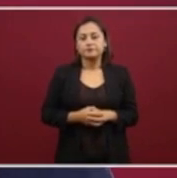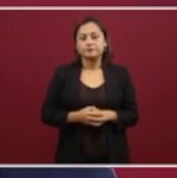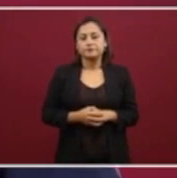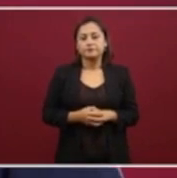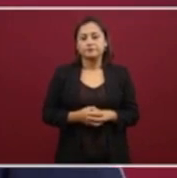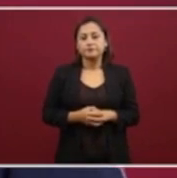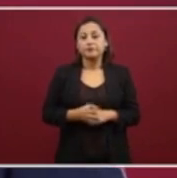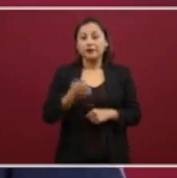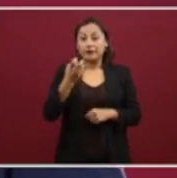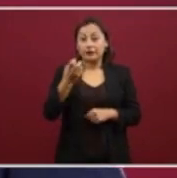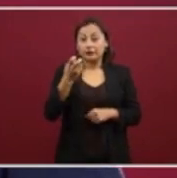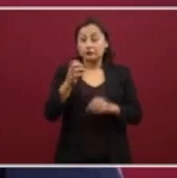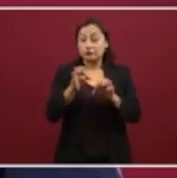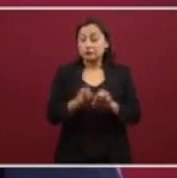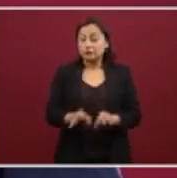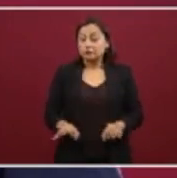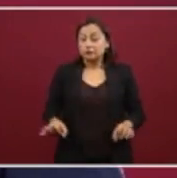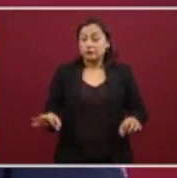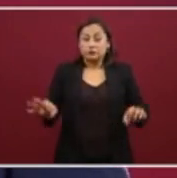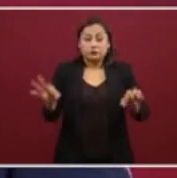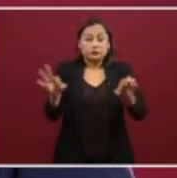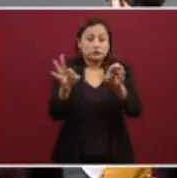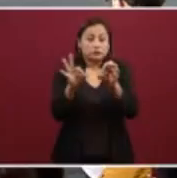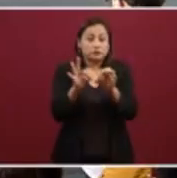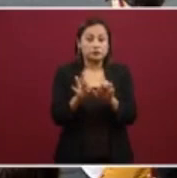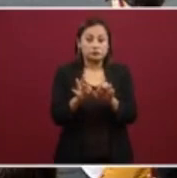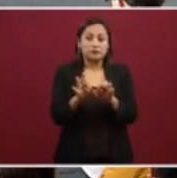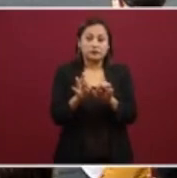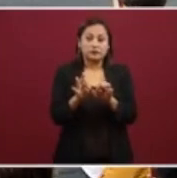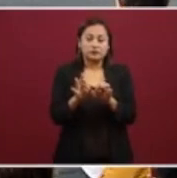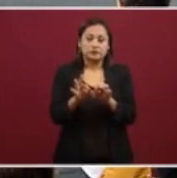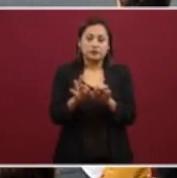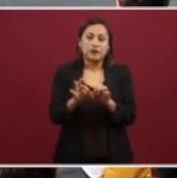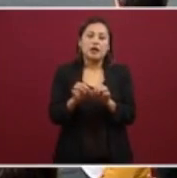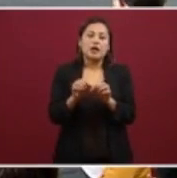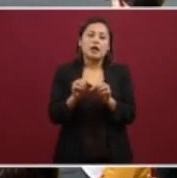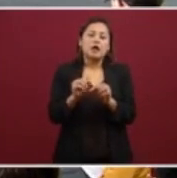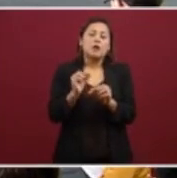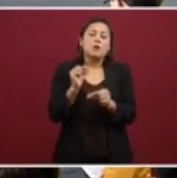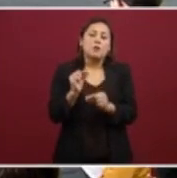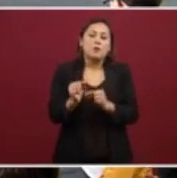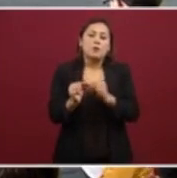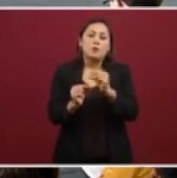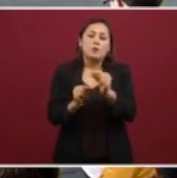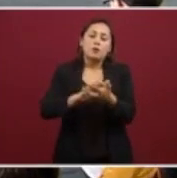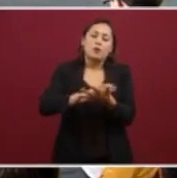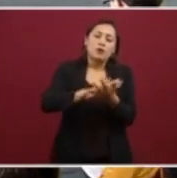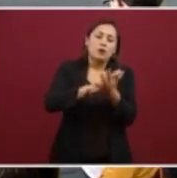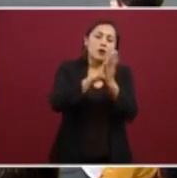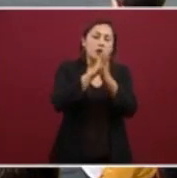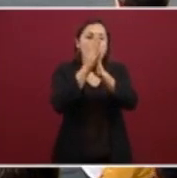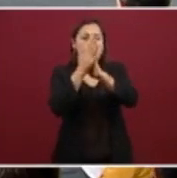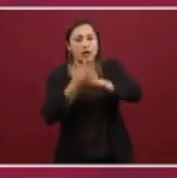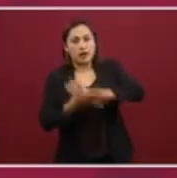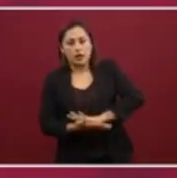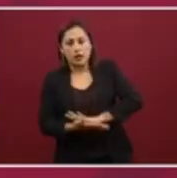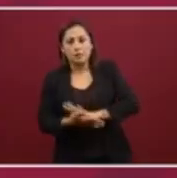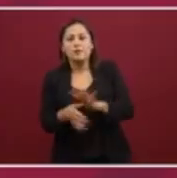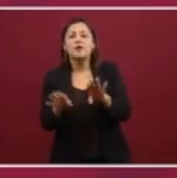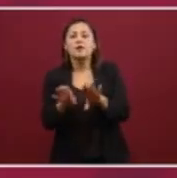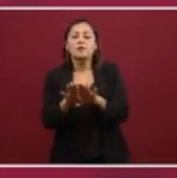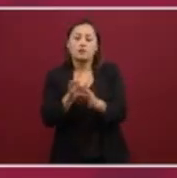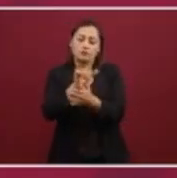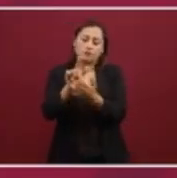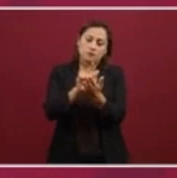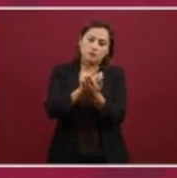Es muy importante. Entonces, todo esto está cambiando, por eso este plan de austeridad.